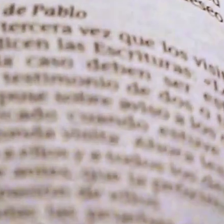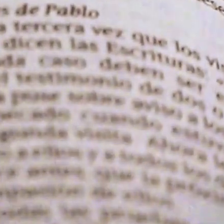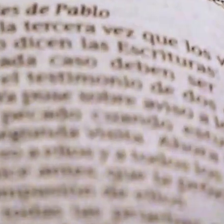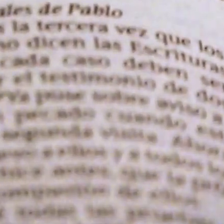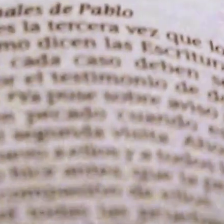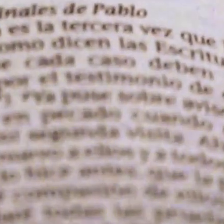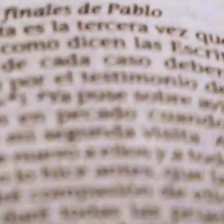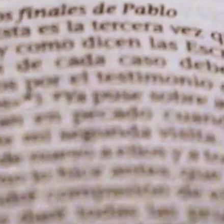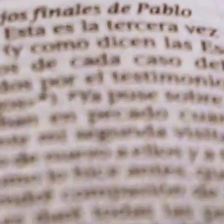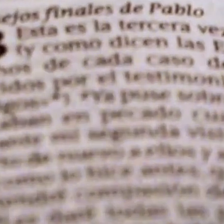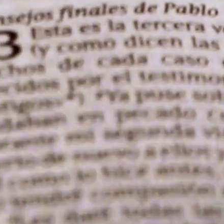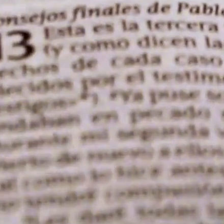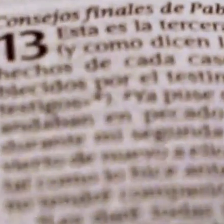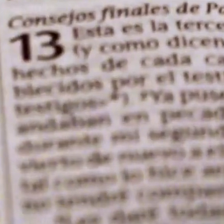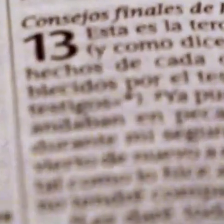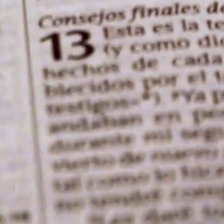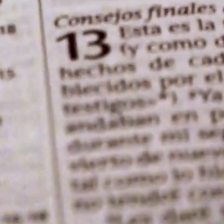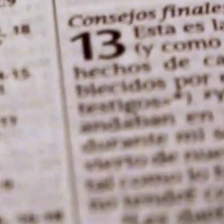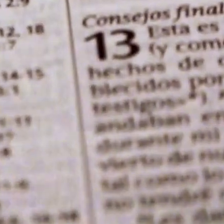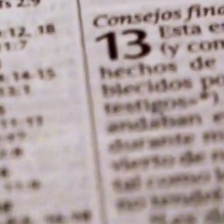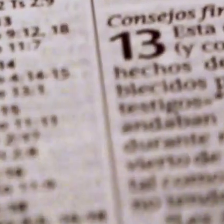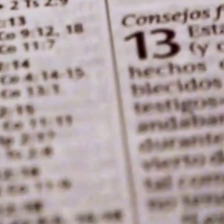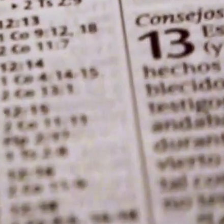Estoy agradecido.